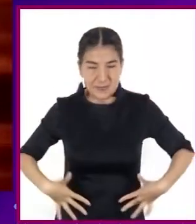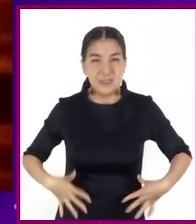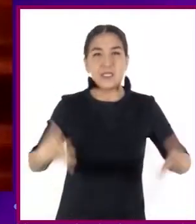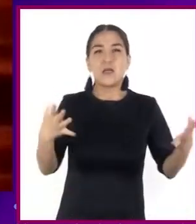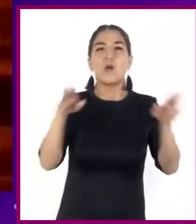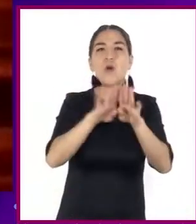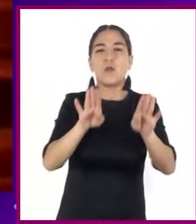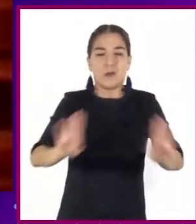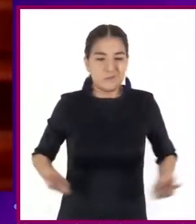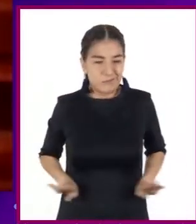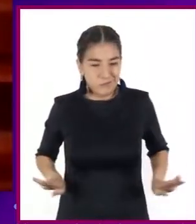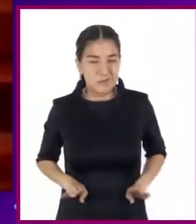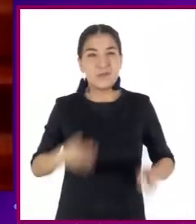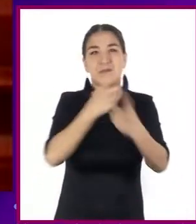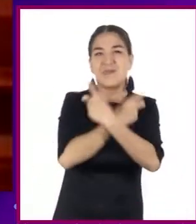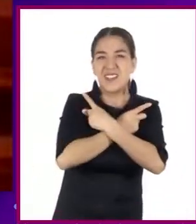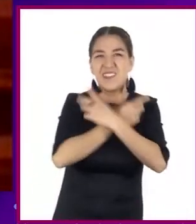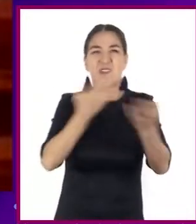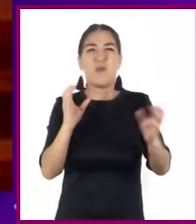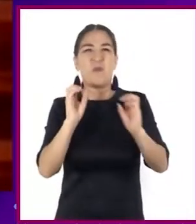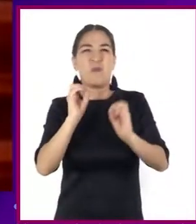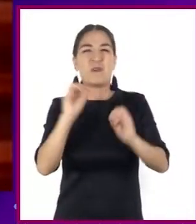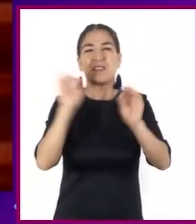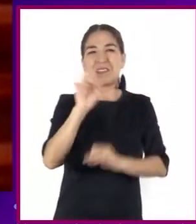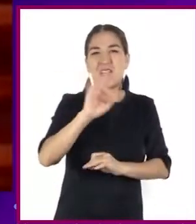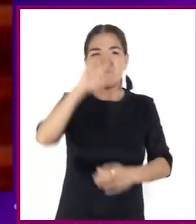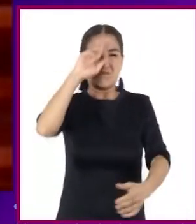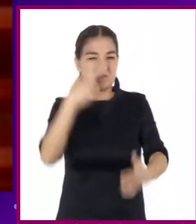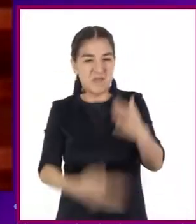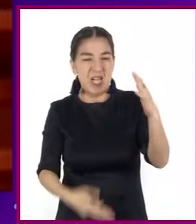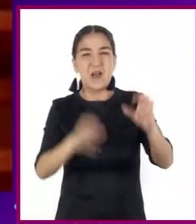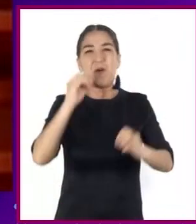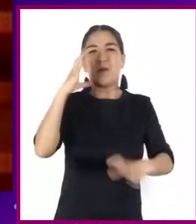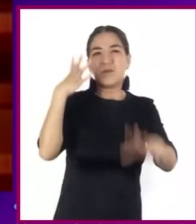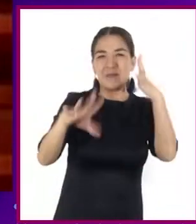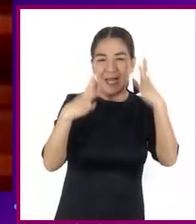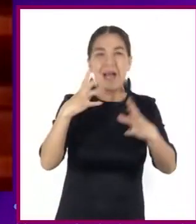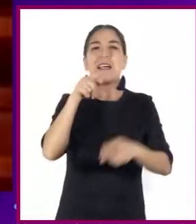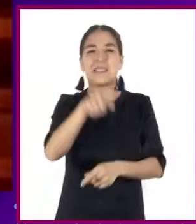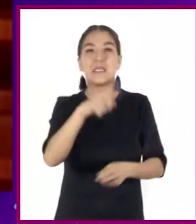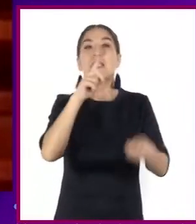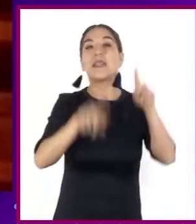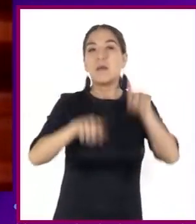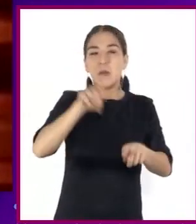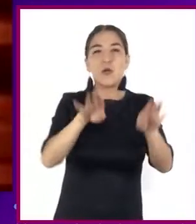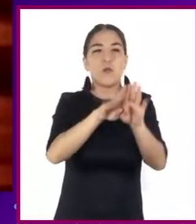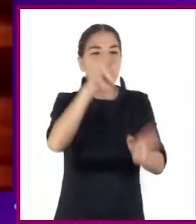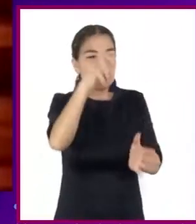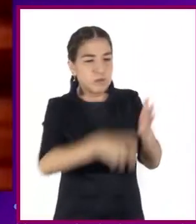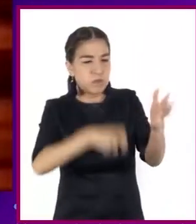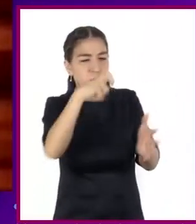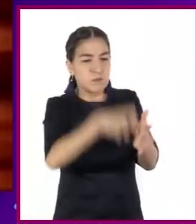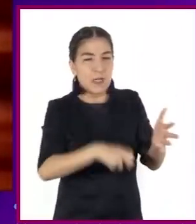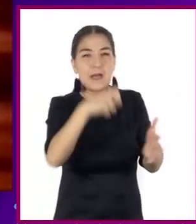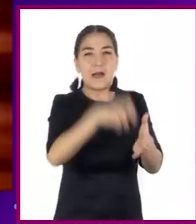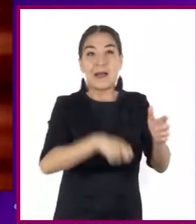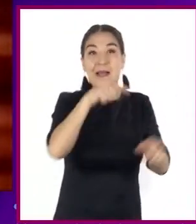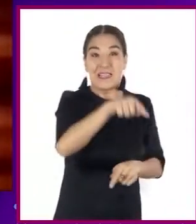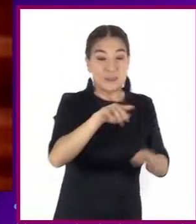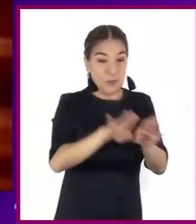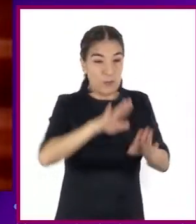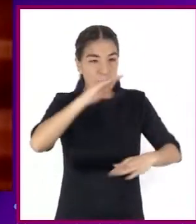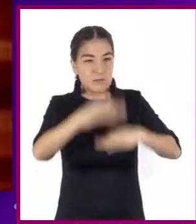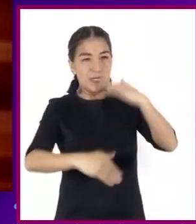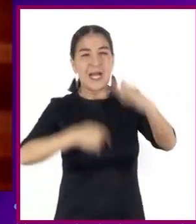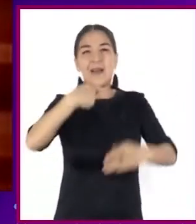esta sociedad, nosotros no podríamos conformar lo que grandes especialistas hablan como identidad. Entonces, a través de estas grandes